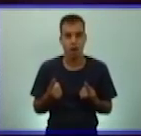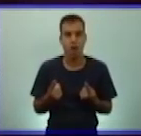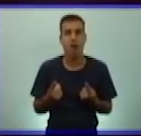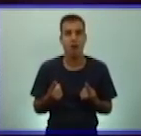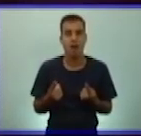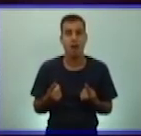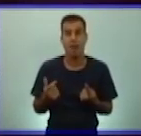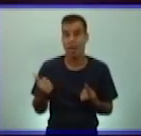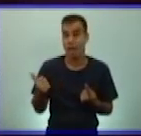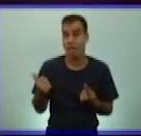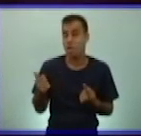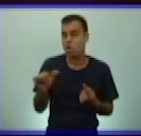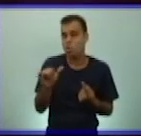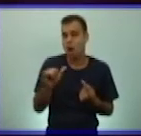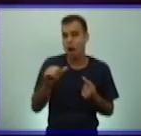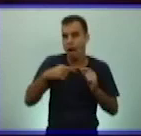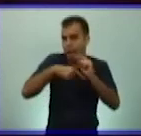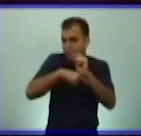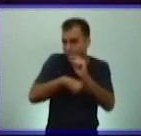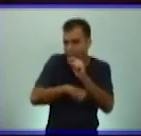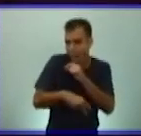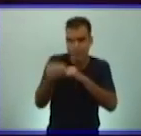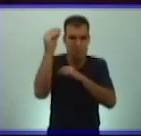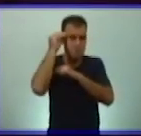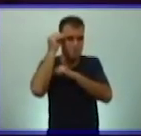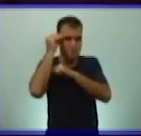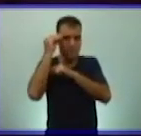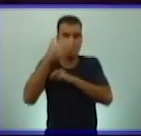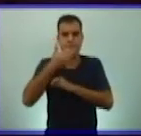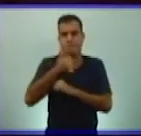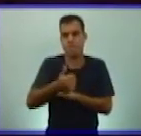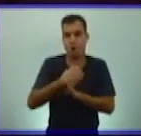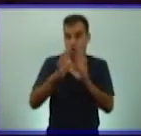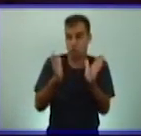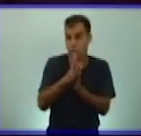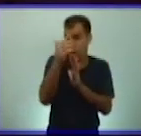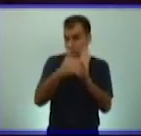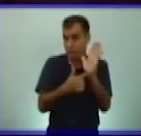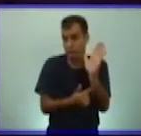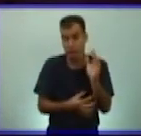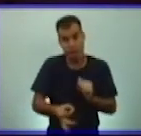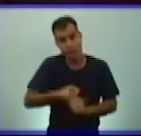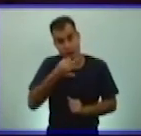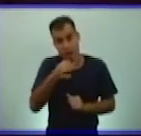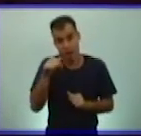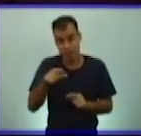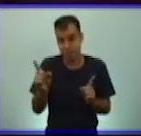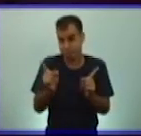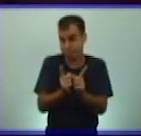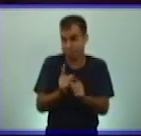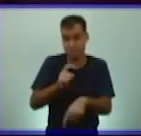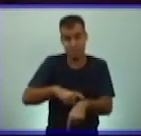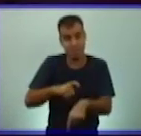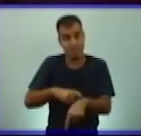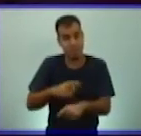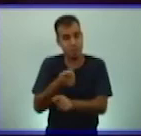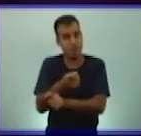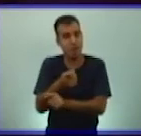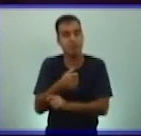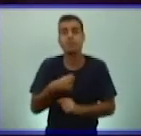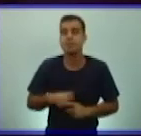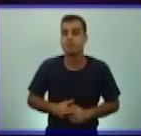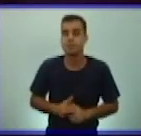de reforzar todos estos criterios que les hemos planteado en este tan breve tiempo.